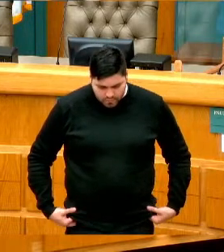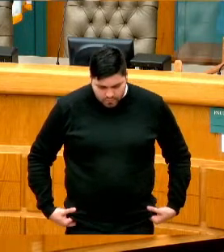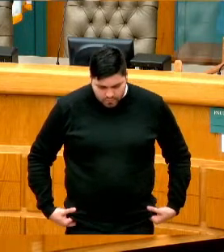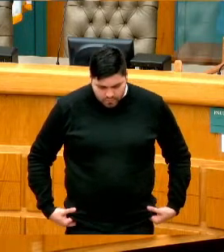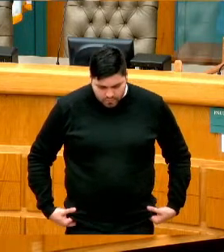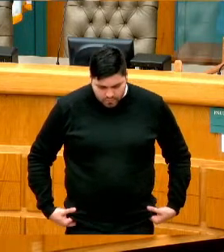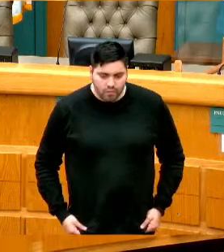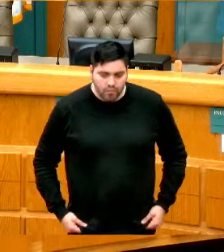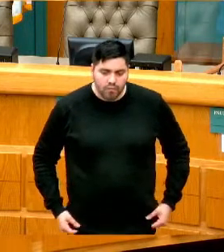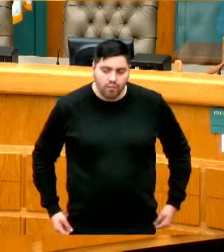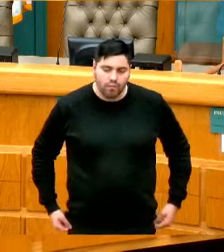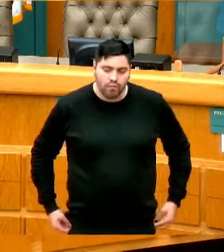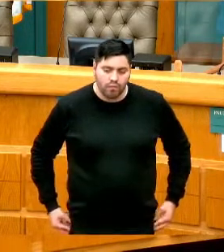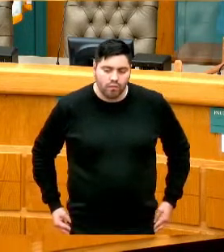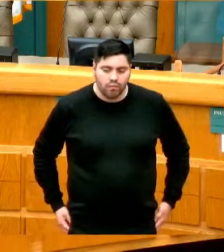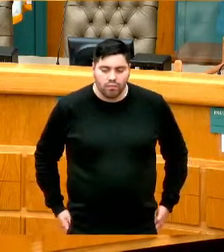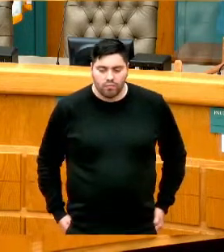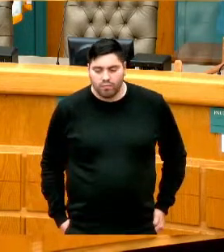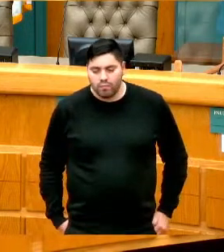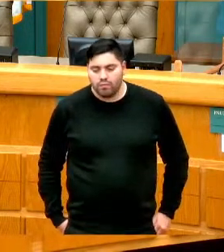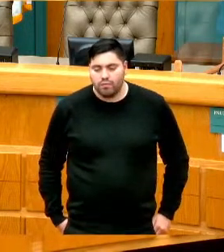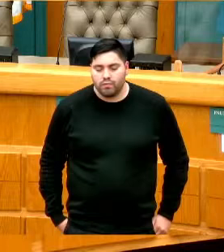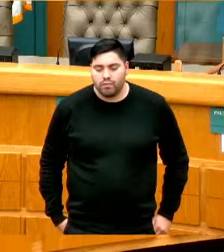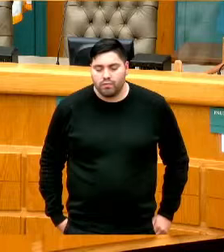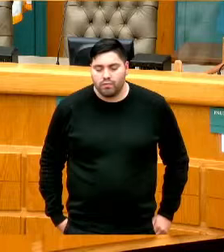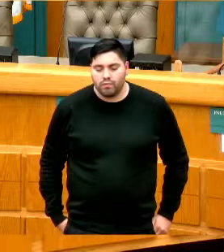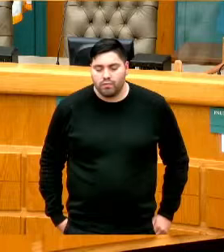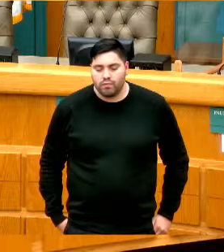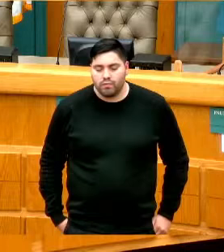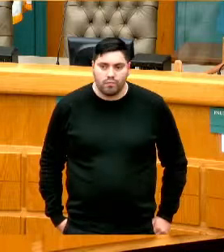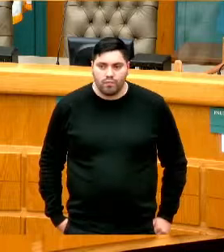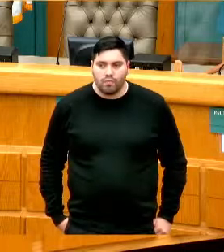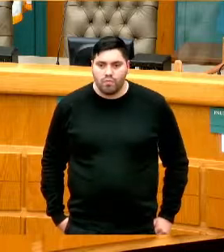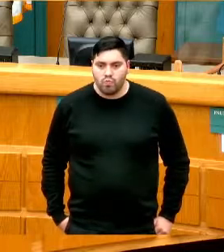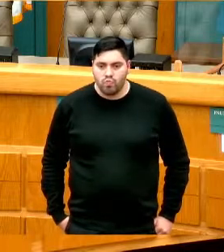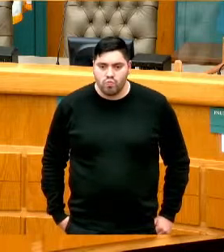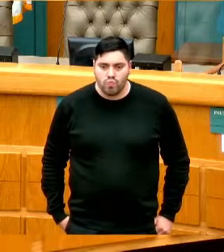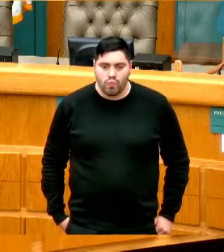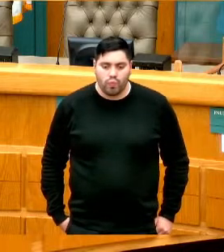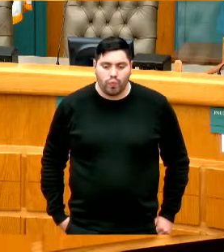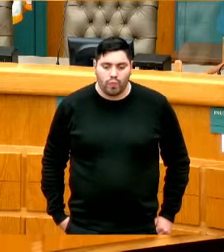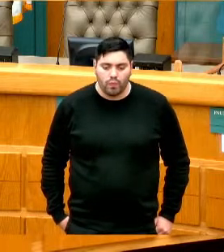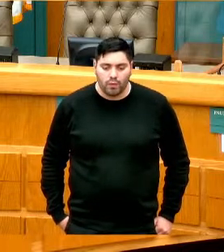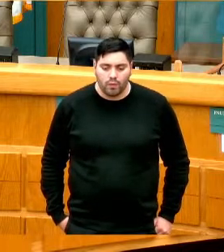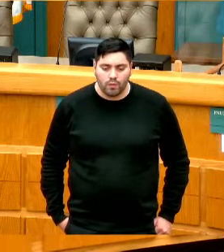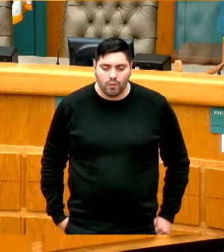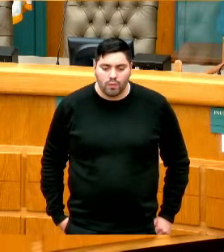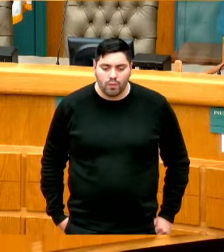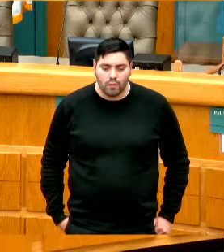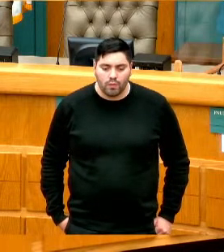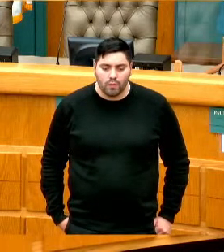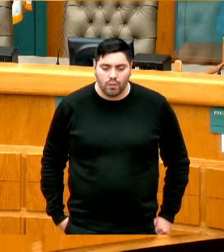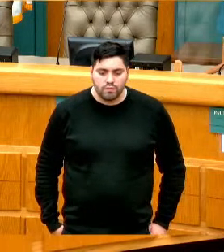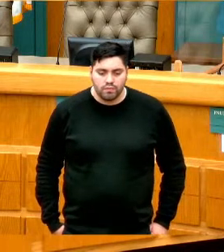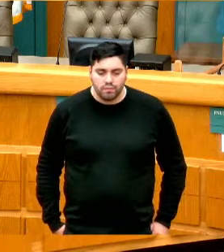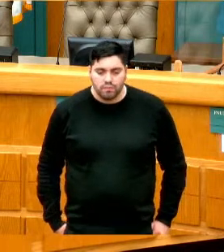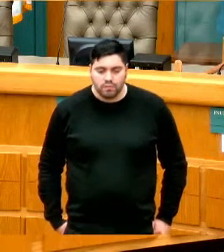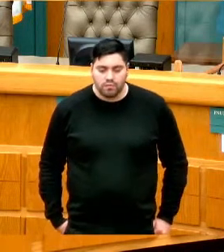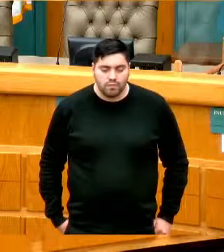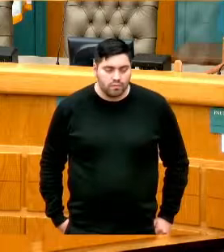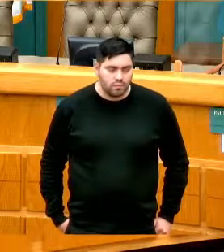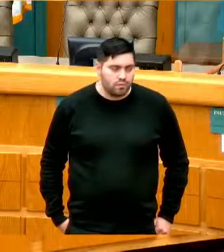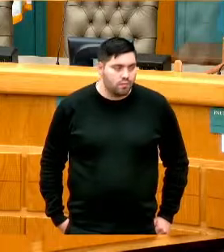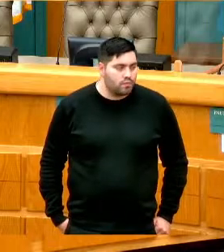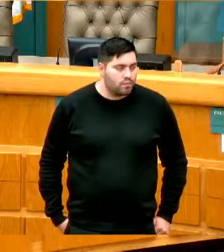haga de la vacunación su prioridad. Quiero asegurarle que si usted decide vacunarse, no le está quitando el lugar a nadie más. Ya contamos con